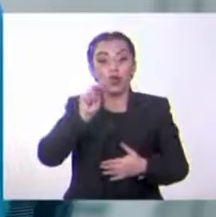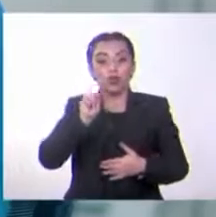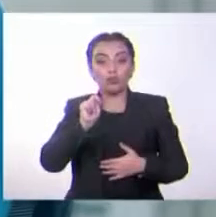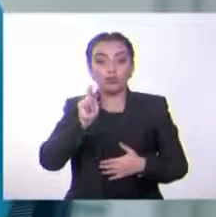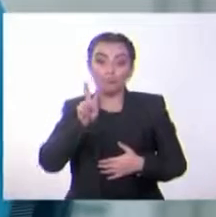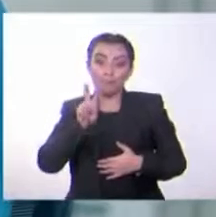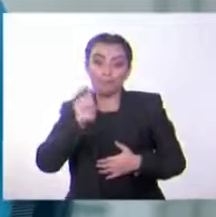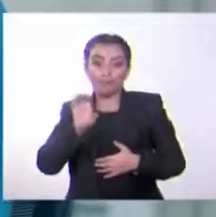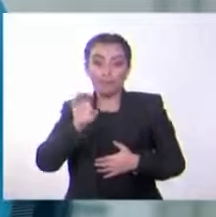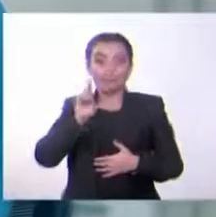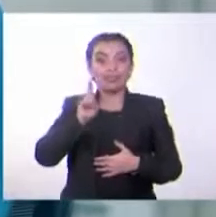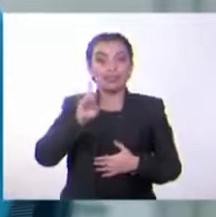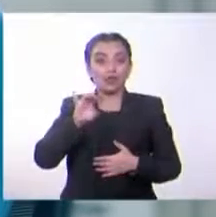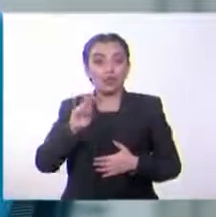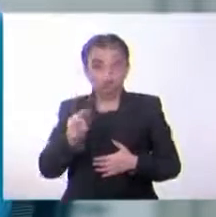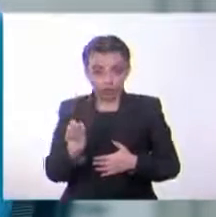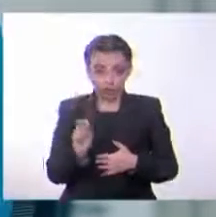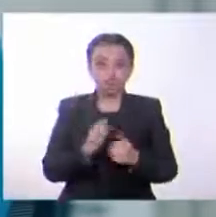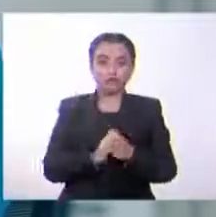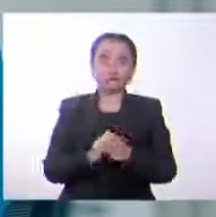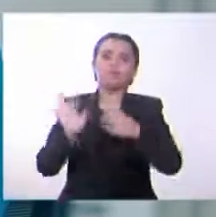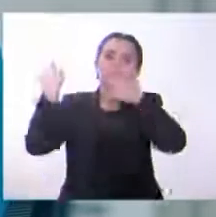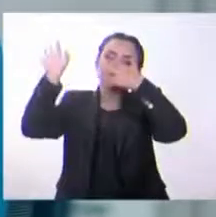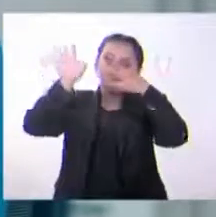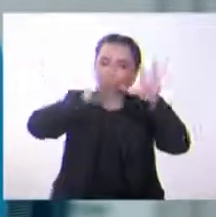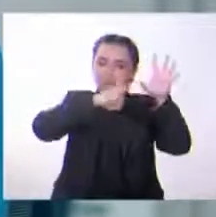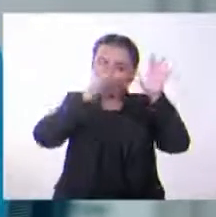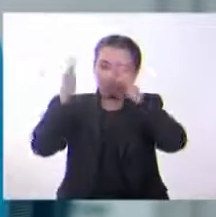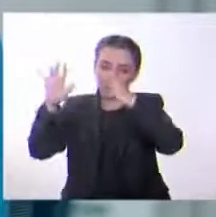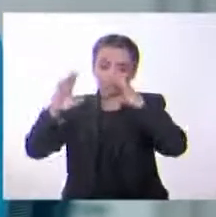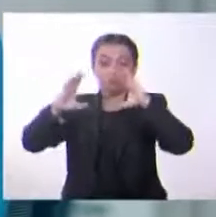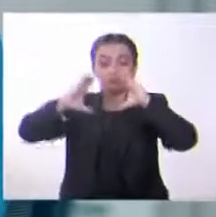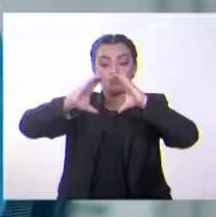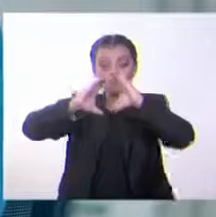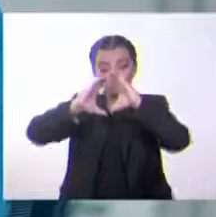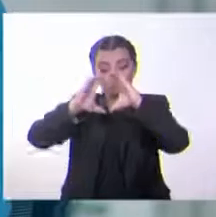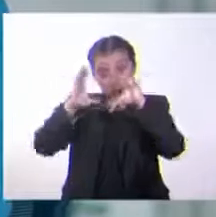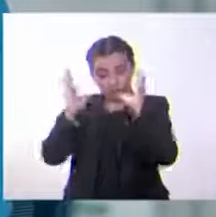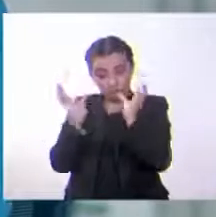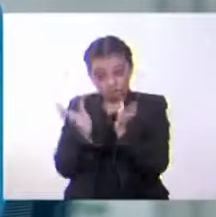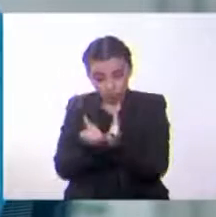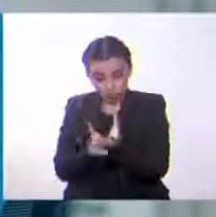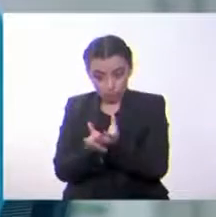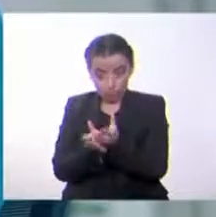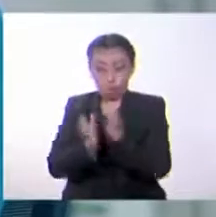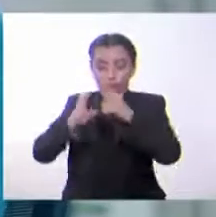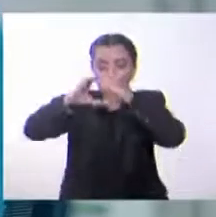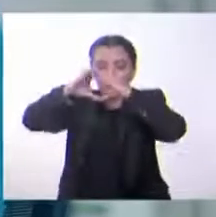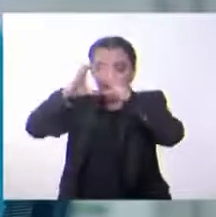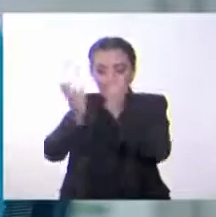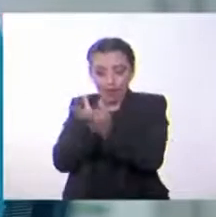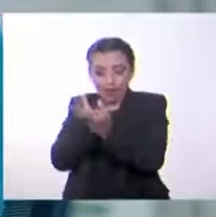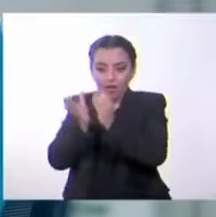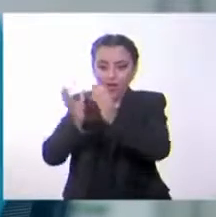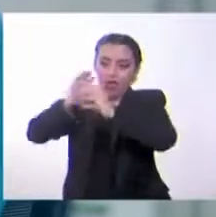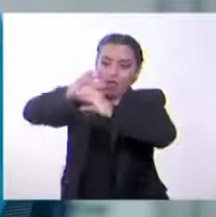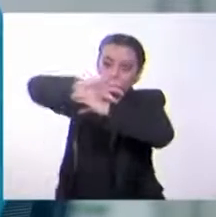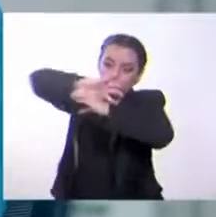que conocemos como la masa atmosférica o la capa atmosférica, sufre de esta